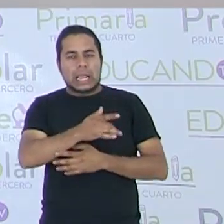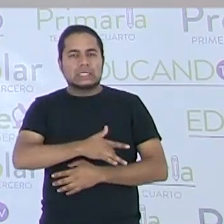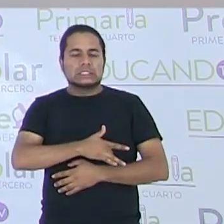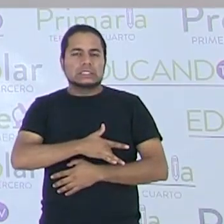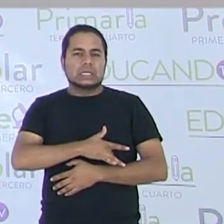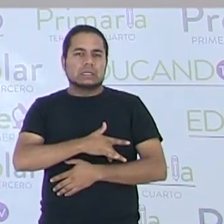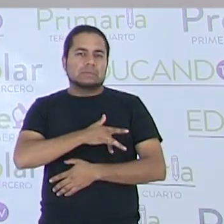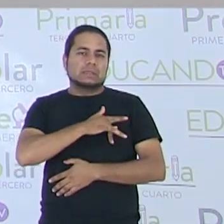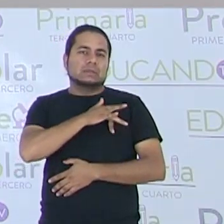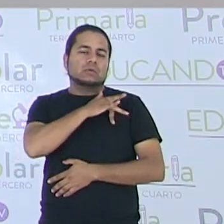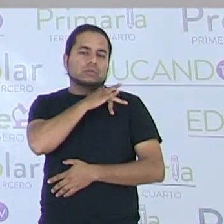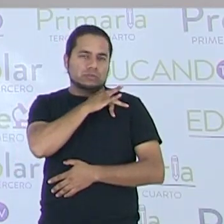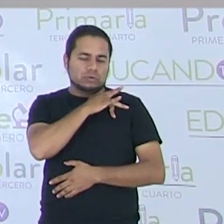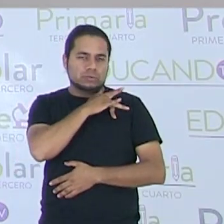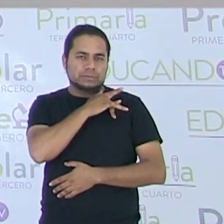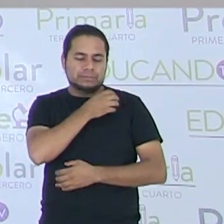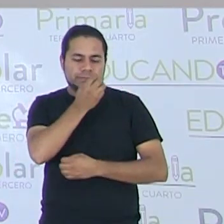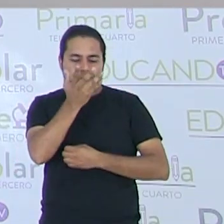sentimientos,